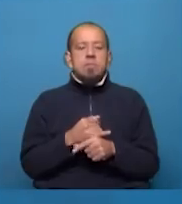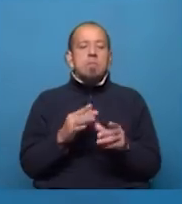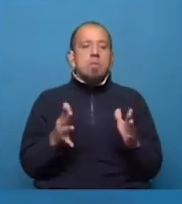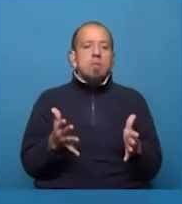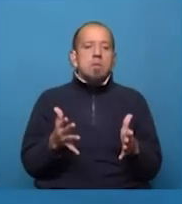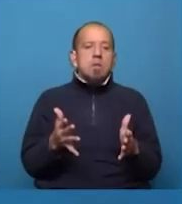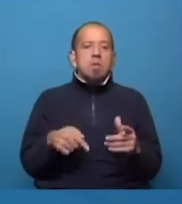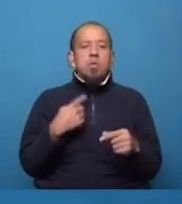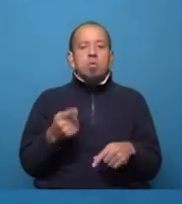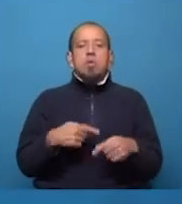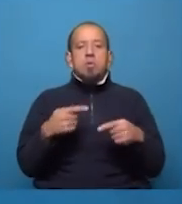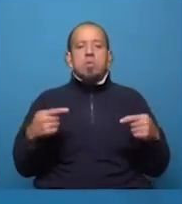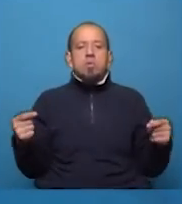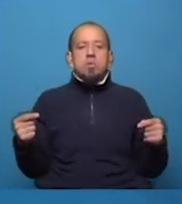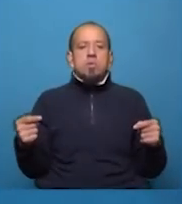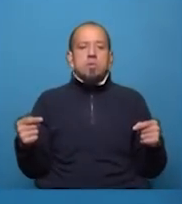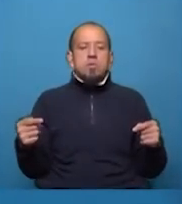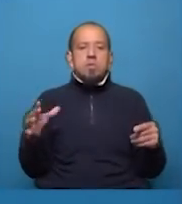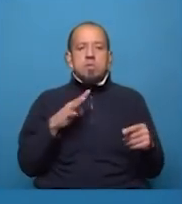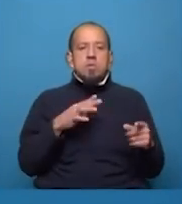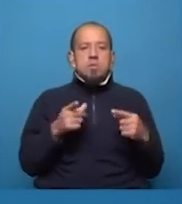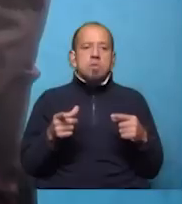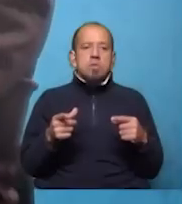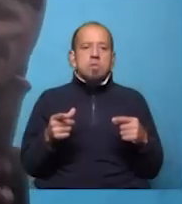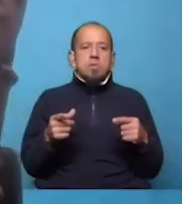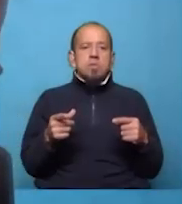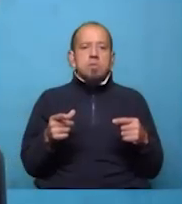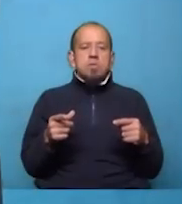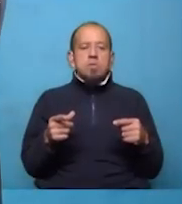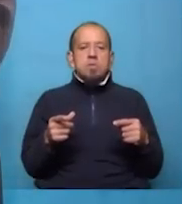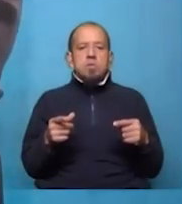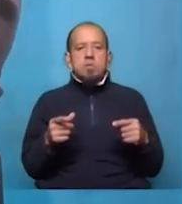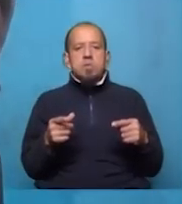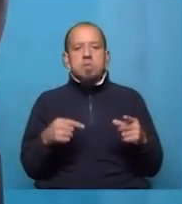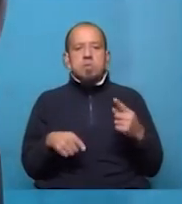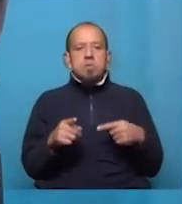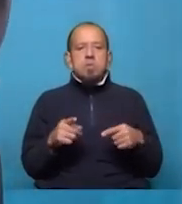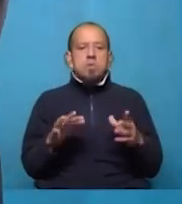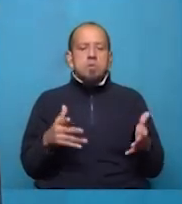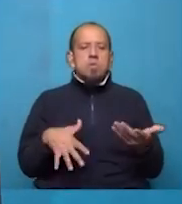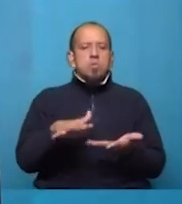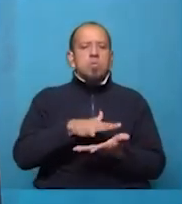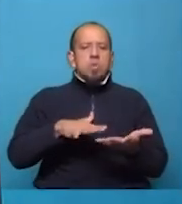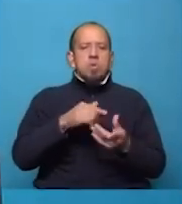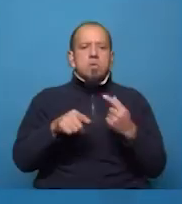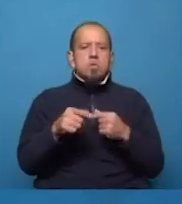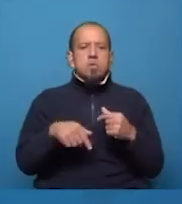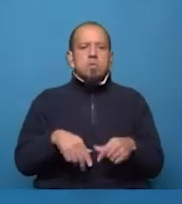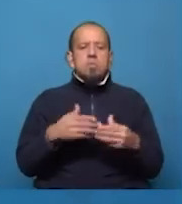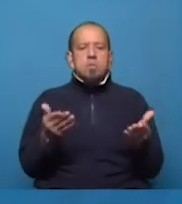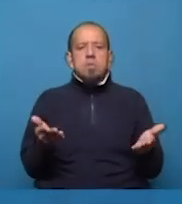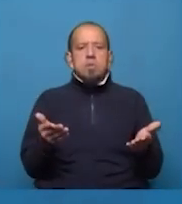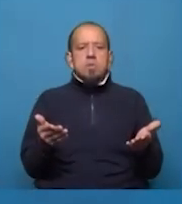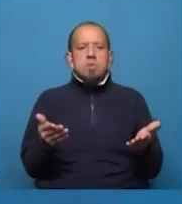otras cosas que sí te te afectan Para eso me lleva a preguntar también el tema de los riesgos si es que somos una plaza tentadora también para lavar dinero